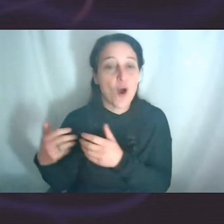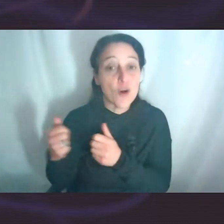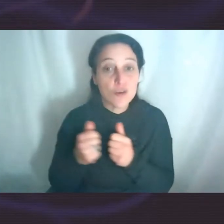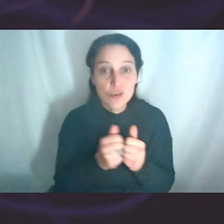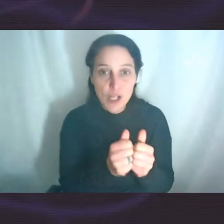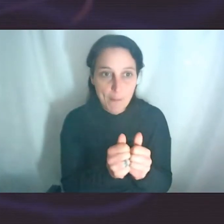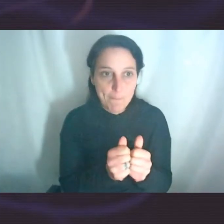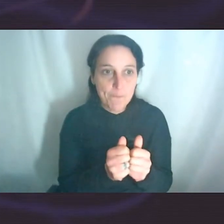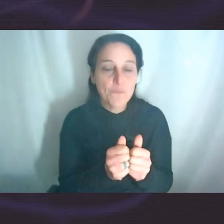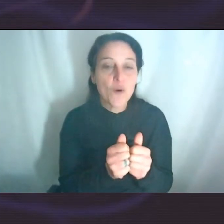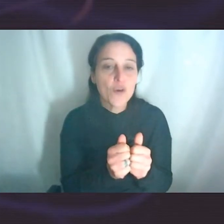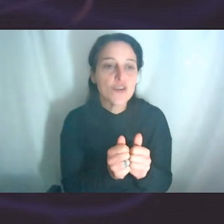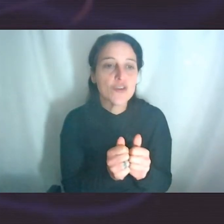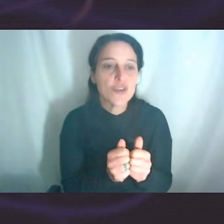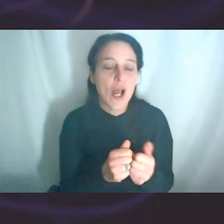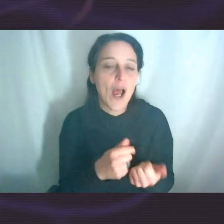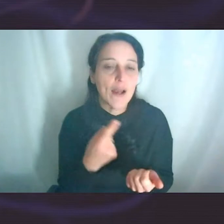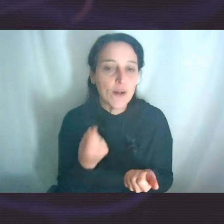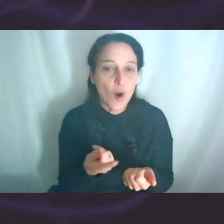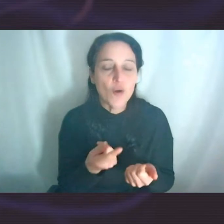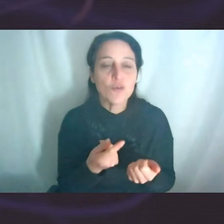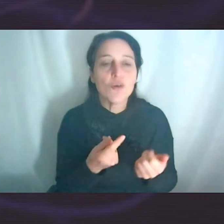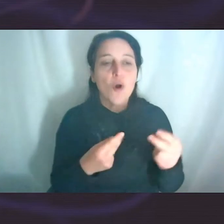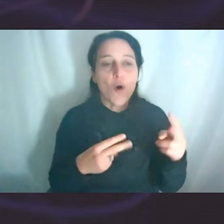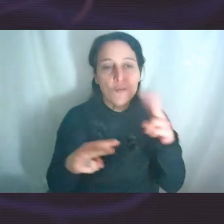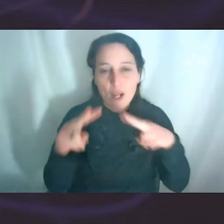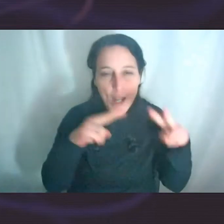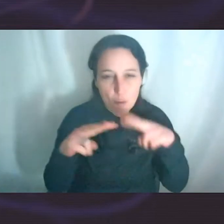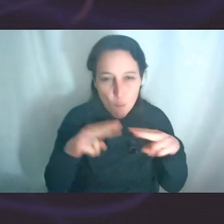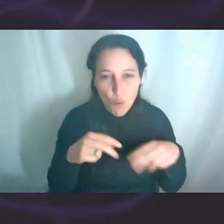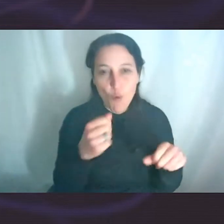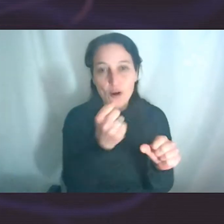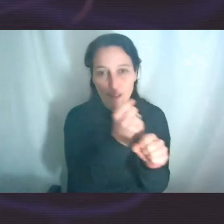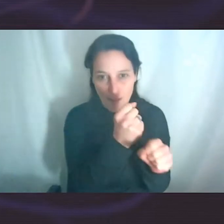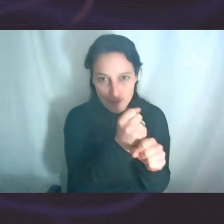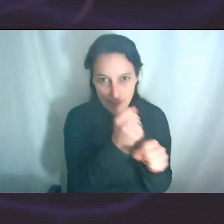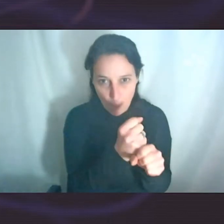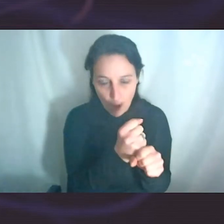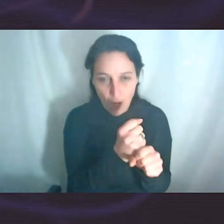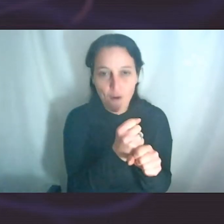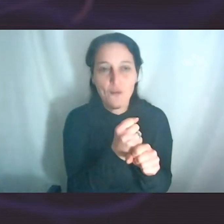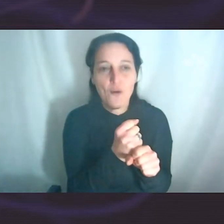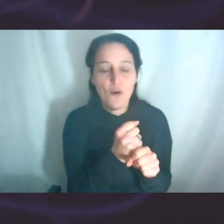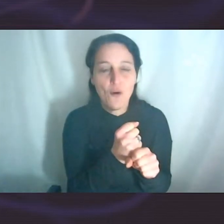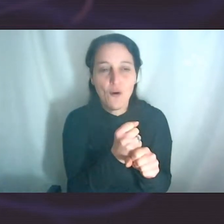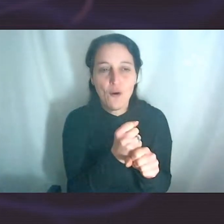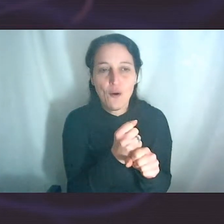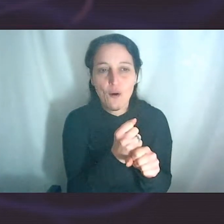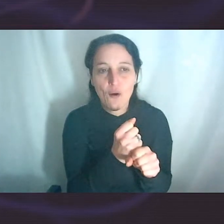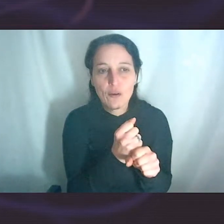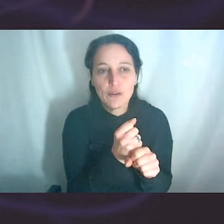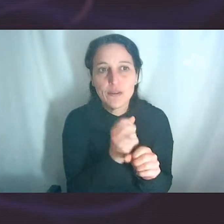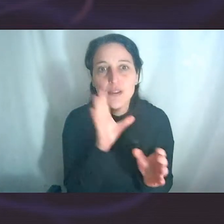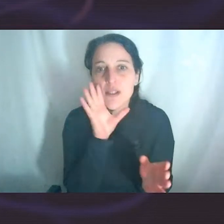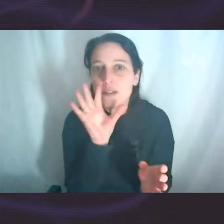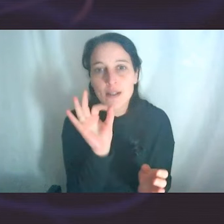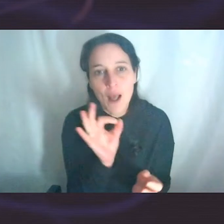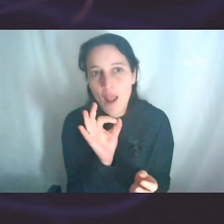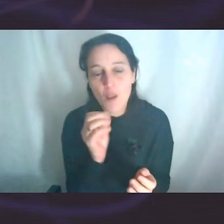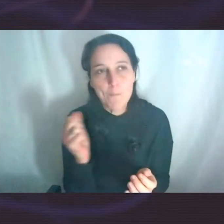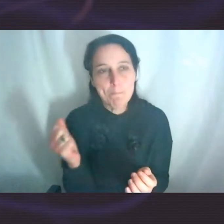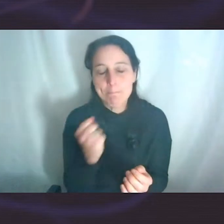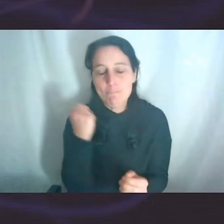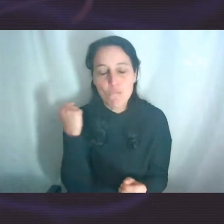primer empleo por parte de nuestro equipo de Job Placement para nuestras egresadas. Y algo que para nosotros es muy importante,